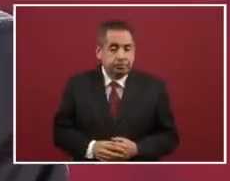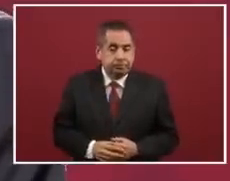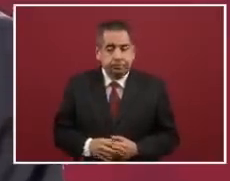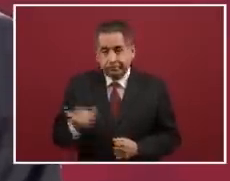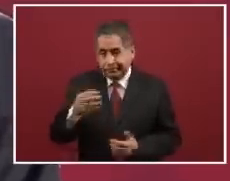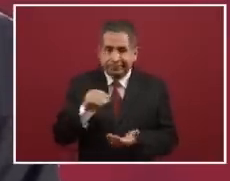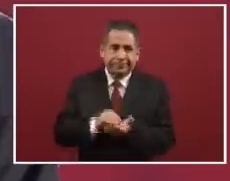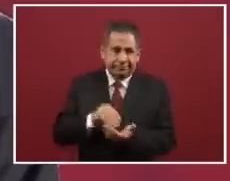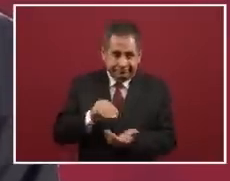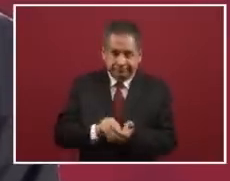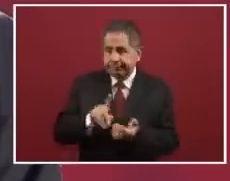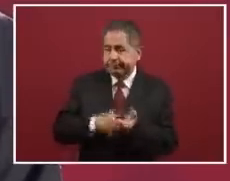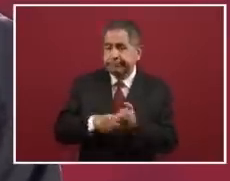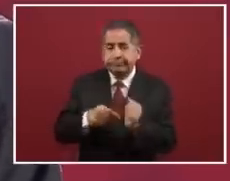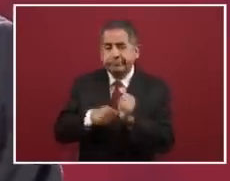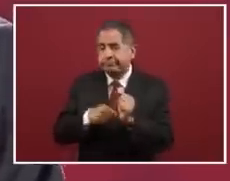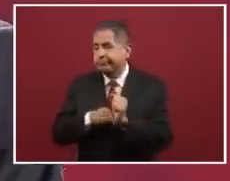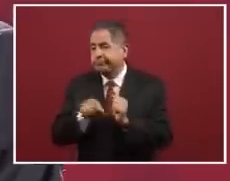todavía